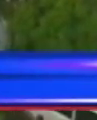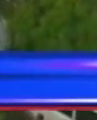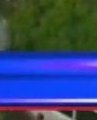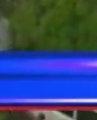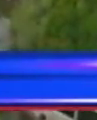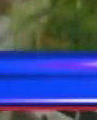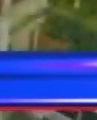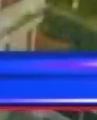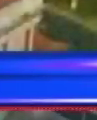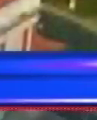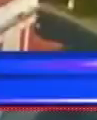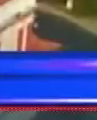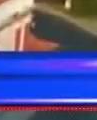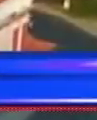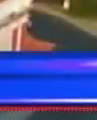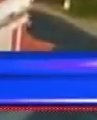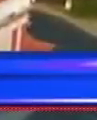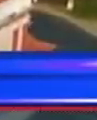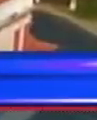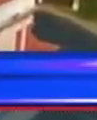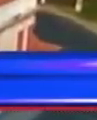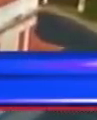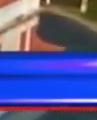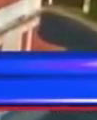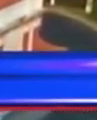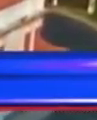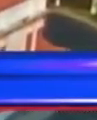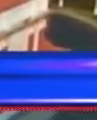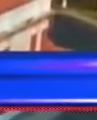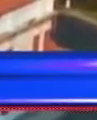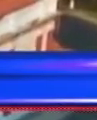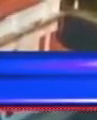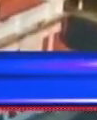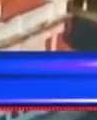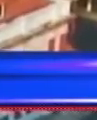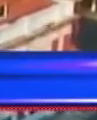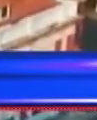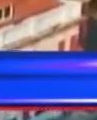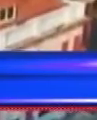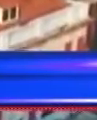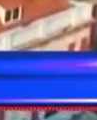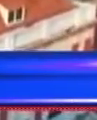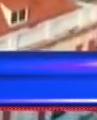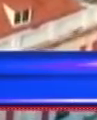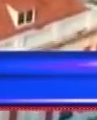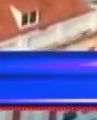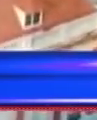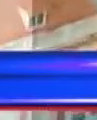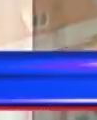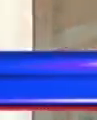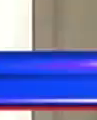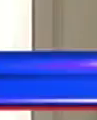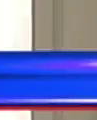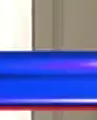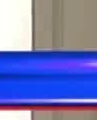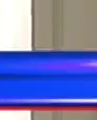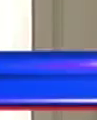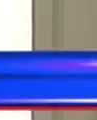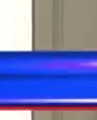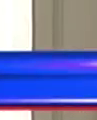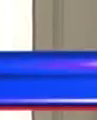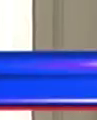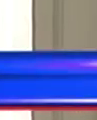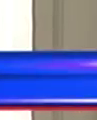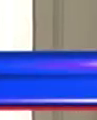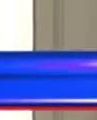quien ha estado realizando un seguimiento de toda esta jornada electoral. El mensaje principal que ha destacado a los medios el día de hoy desde